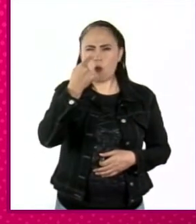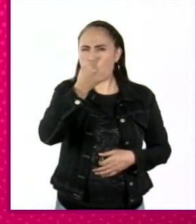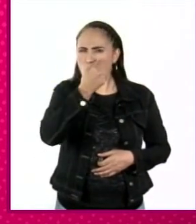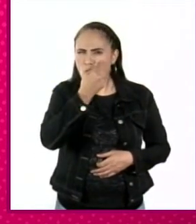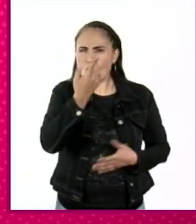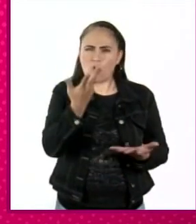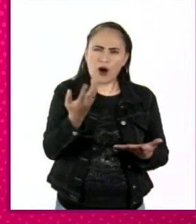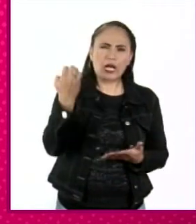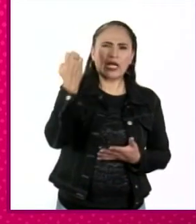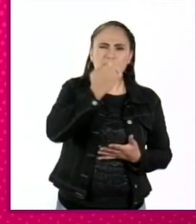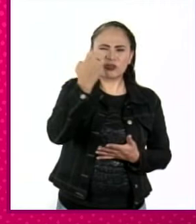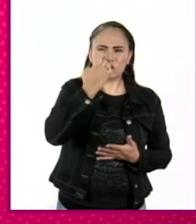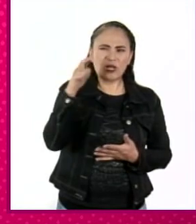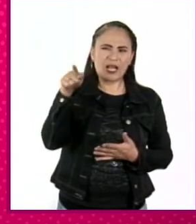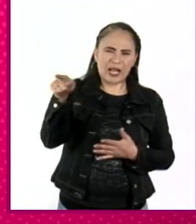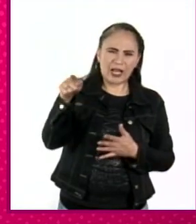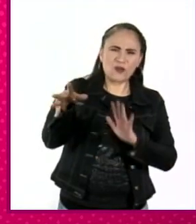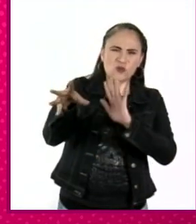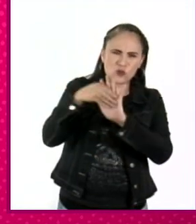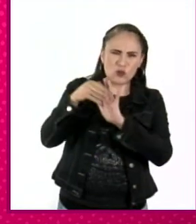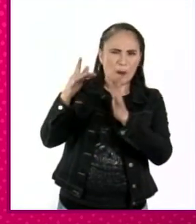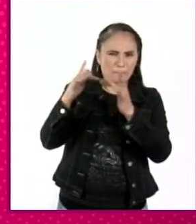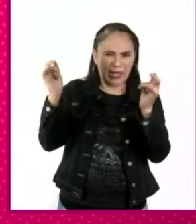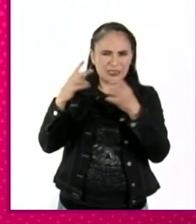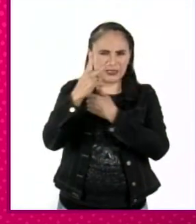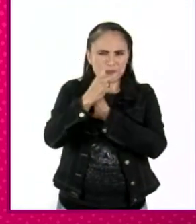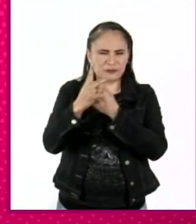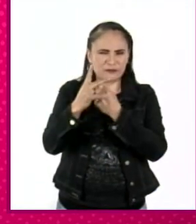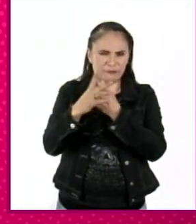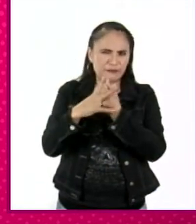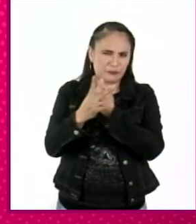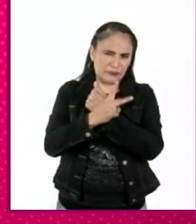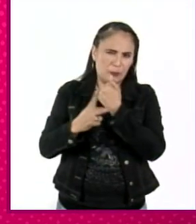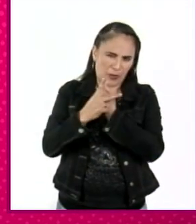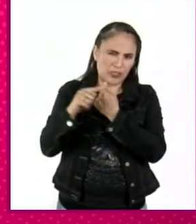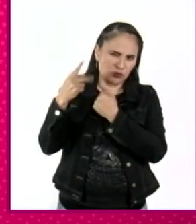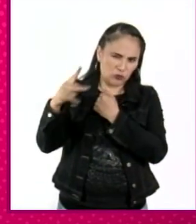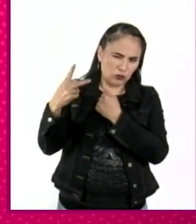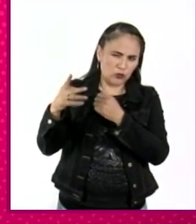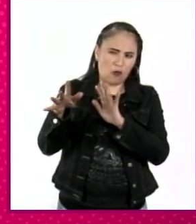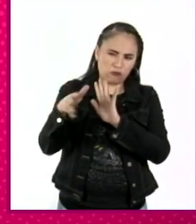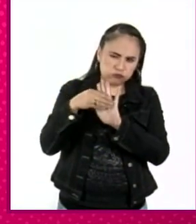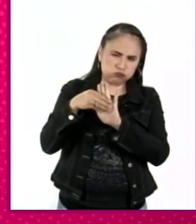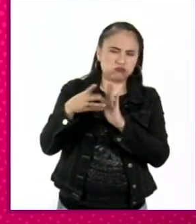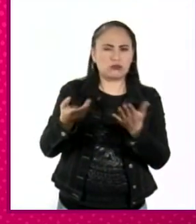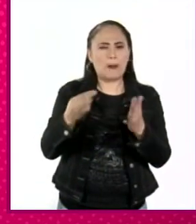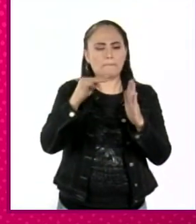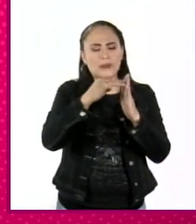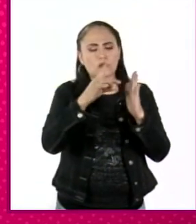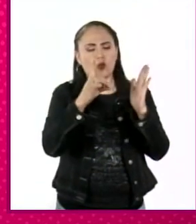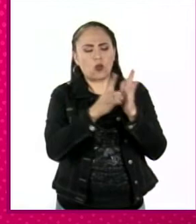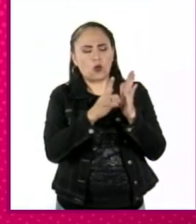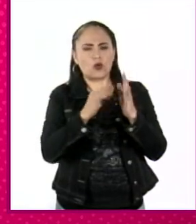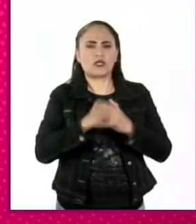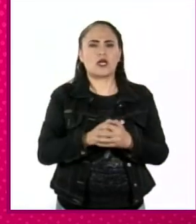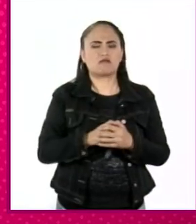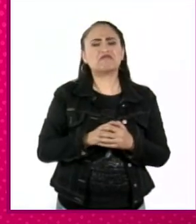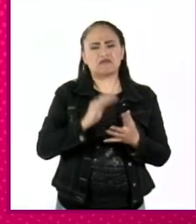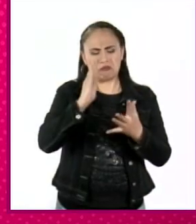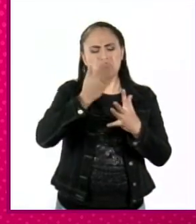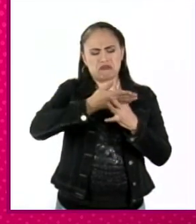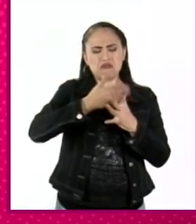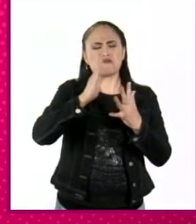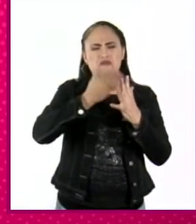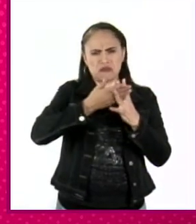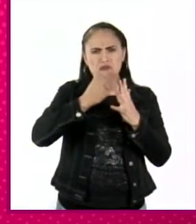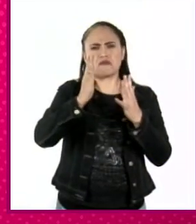escuela historiográfica francesa, es que si bien metodológicamente la dividamos en esas partes